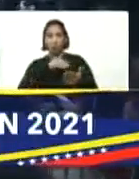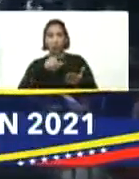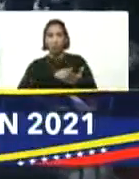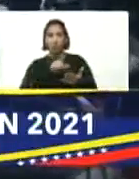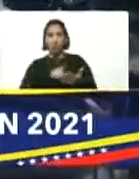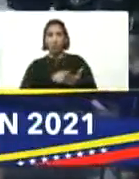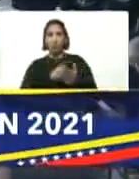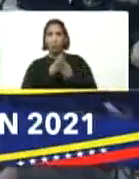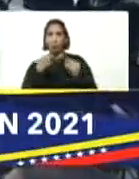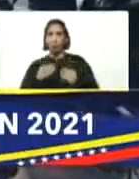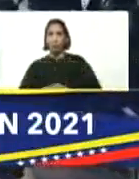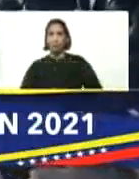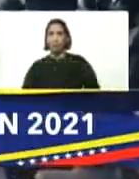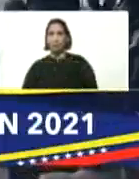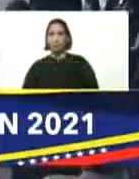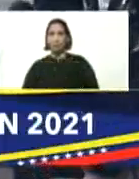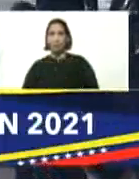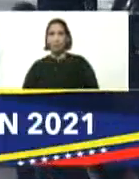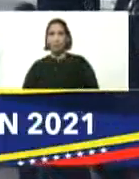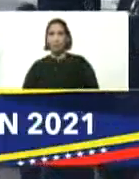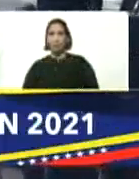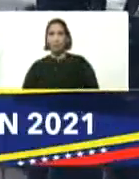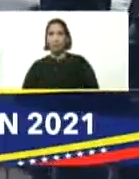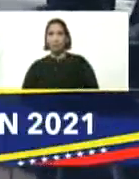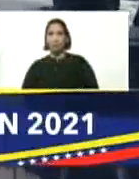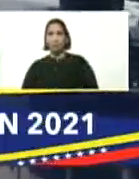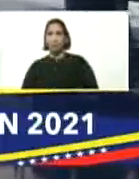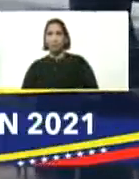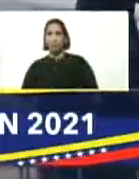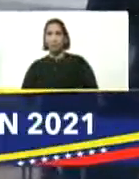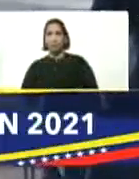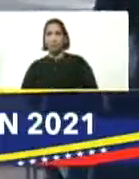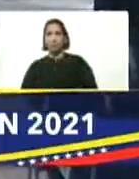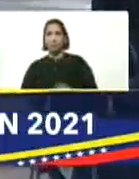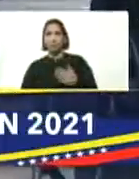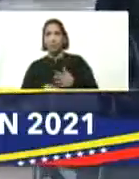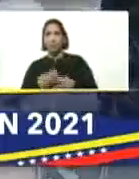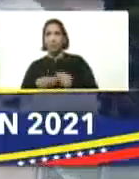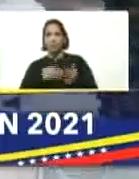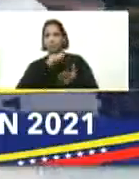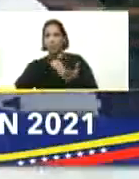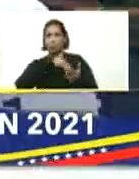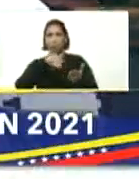estos libros. Todos estos libros. Vamos a hacer un bautismo